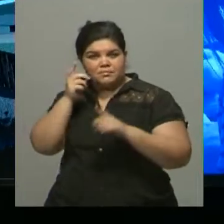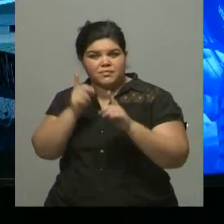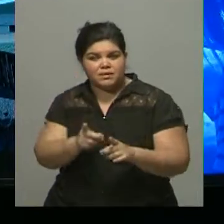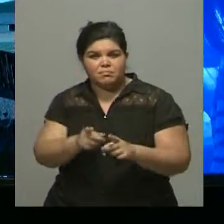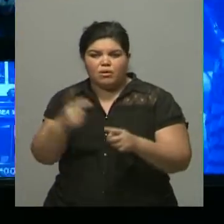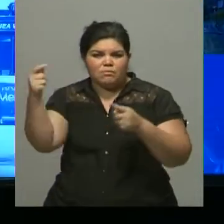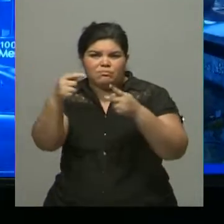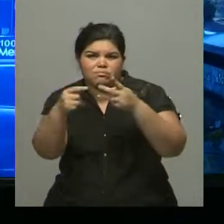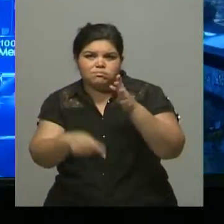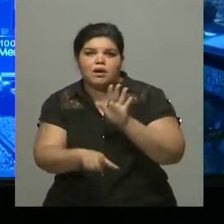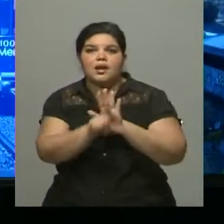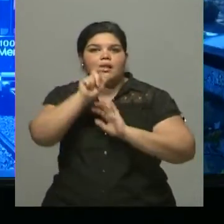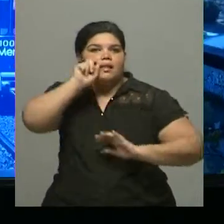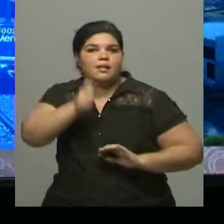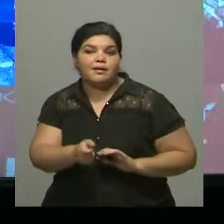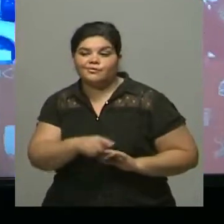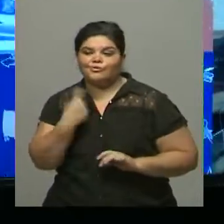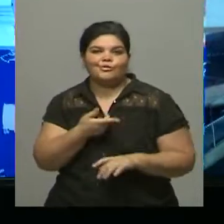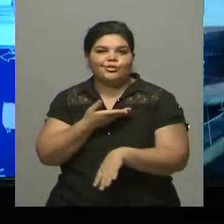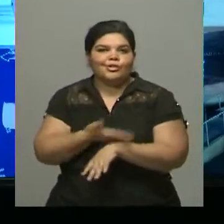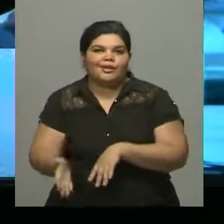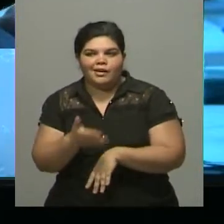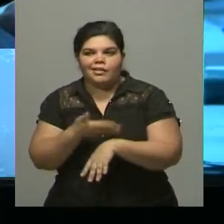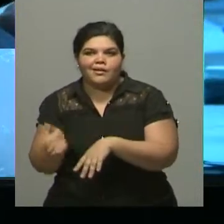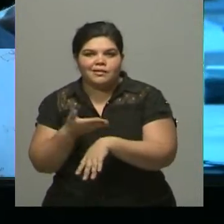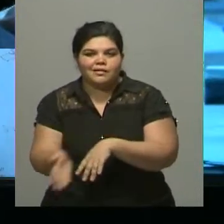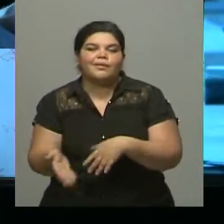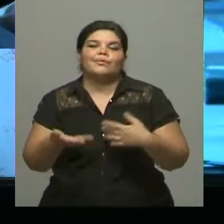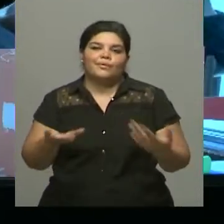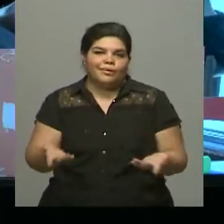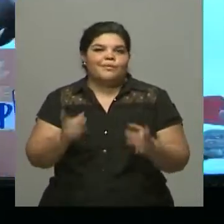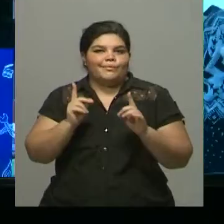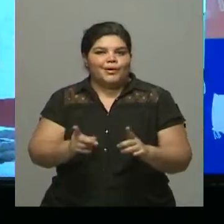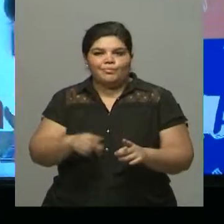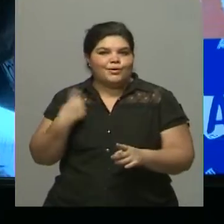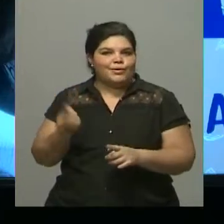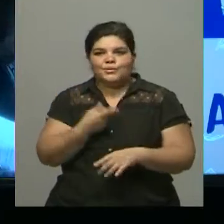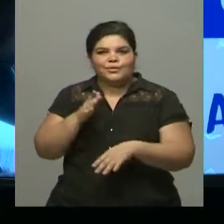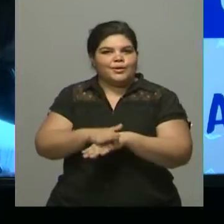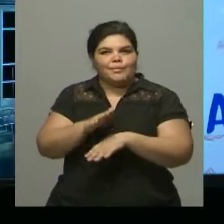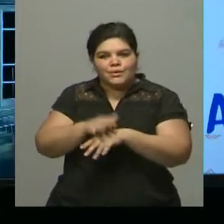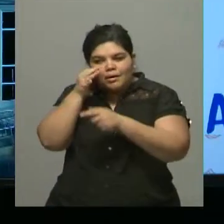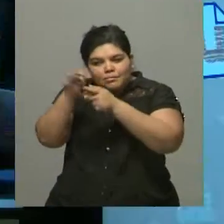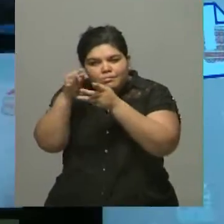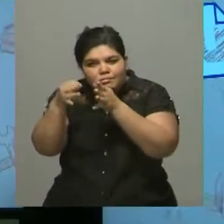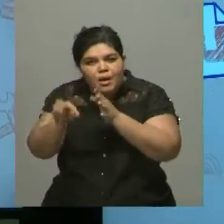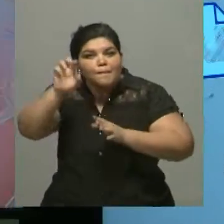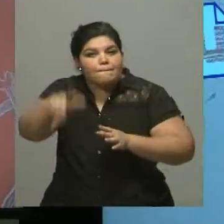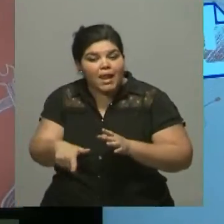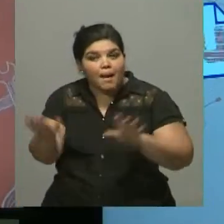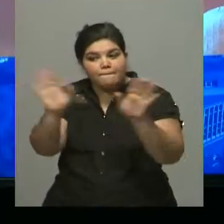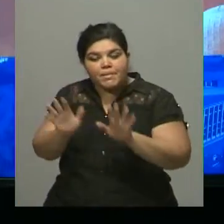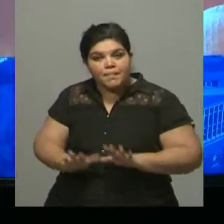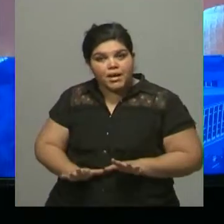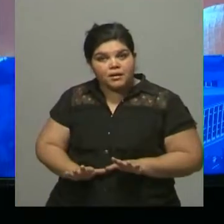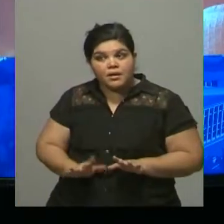como Estado llegamos tarde a verlos, más allá de que podamos desde el conocimiento diseñar bien una política pública, claro, cuando